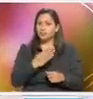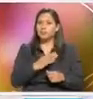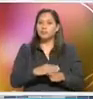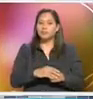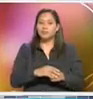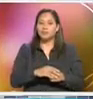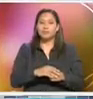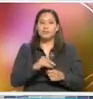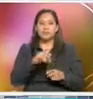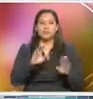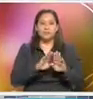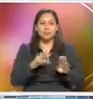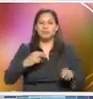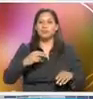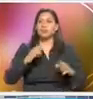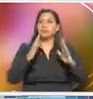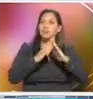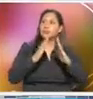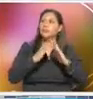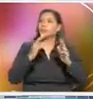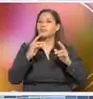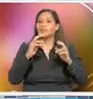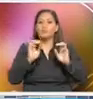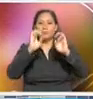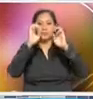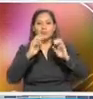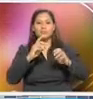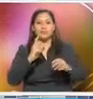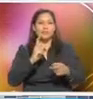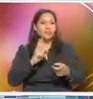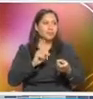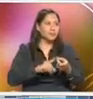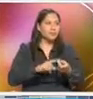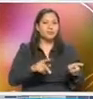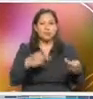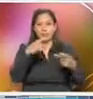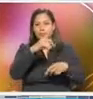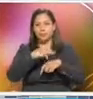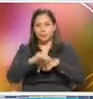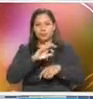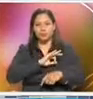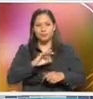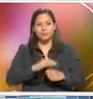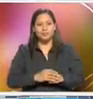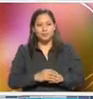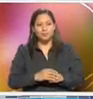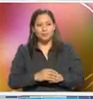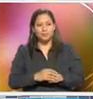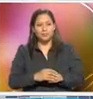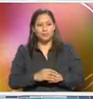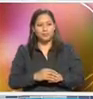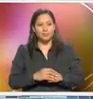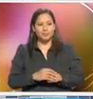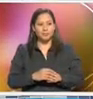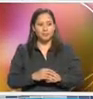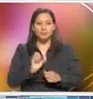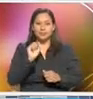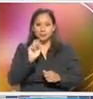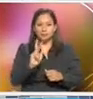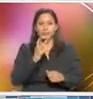nuestras unidades donde vivamos, ¿no? Sí. Pues ya te pones proveedor de yogur, Ándale. ¿no? Sí. Buenísimo. Sí.